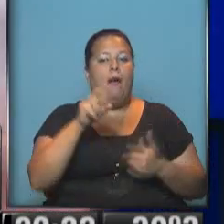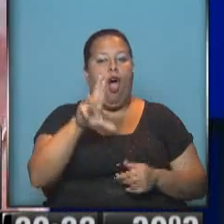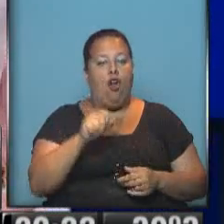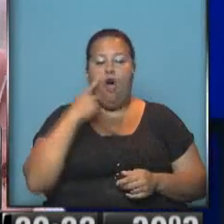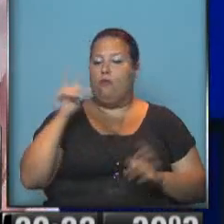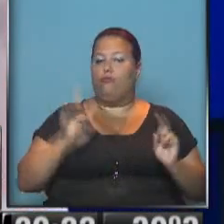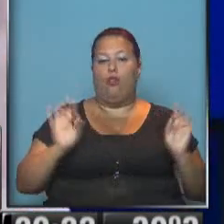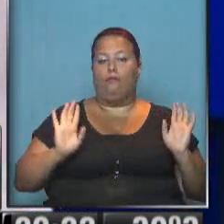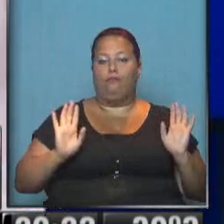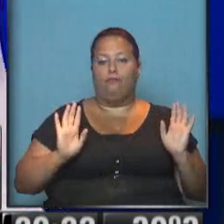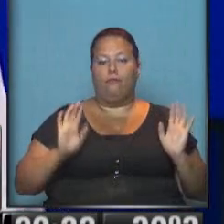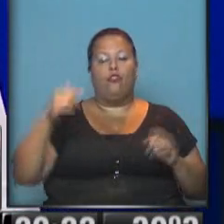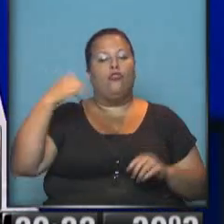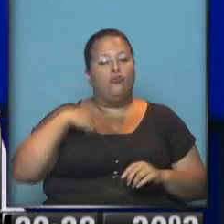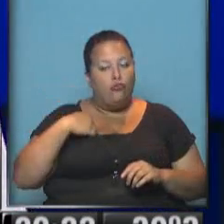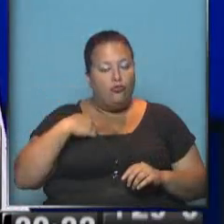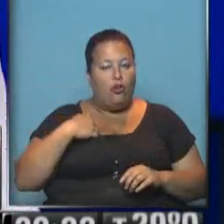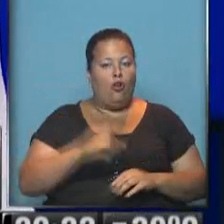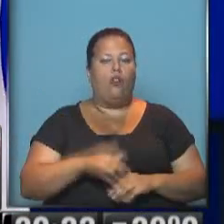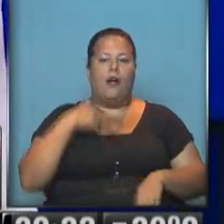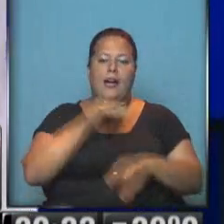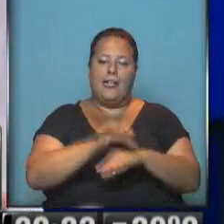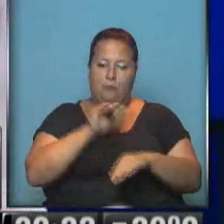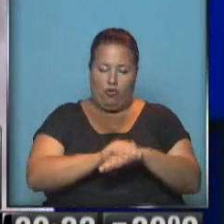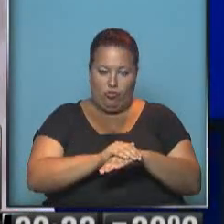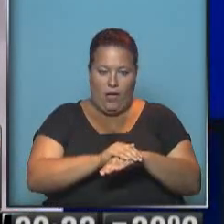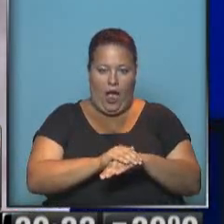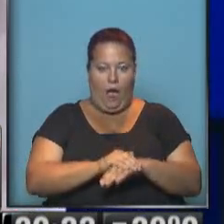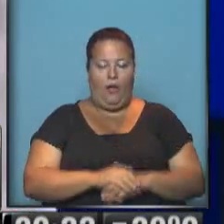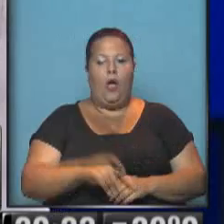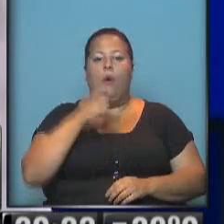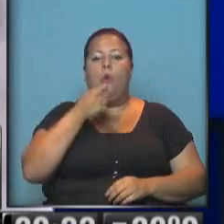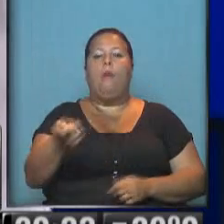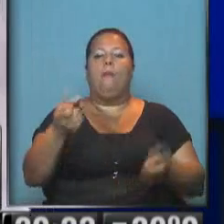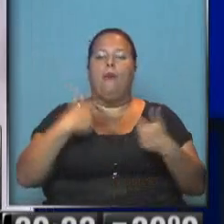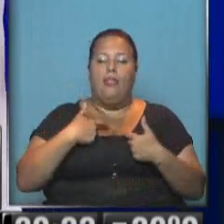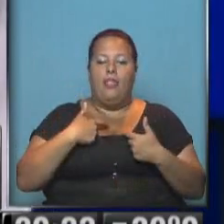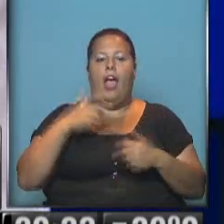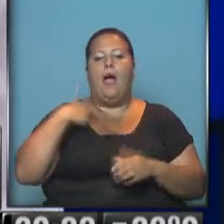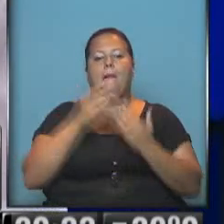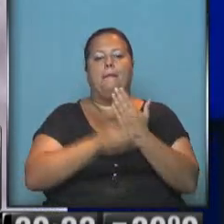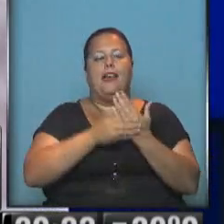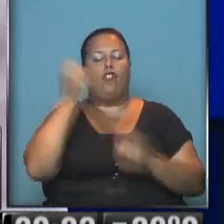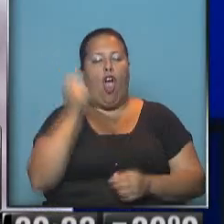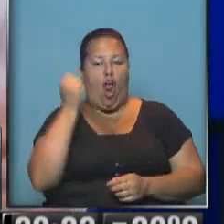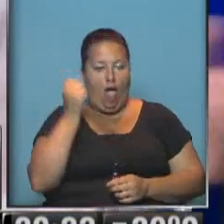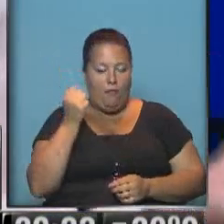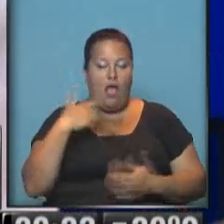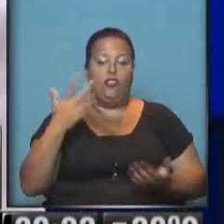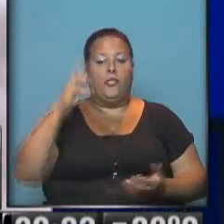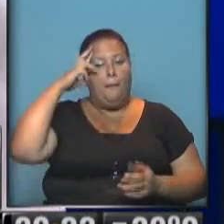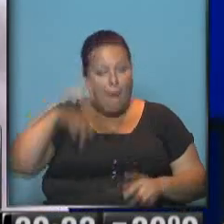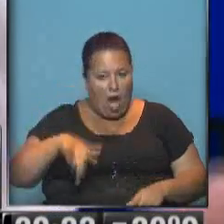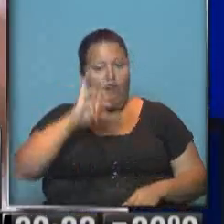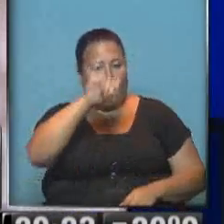Helvar le dice, no, yo me hago cargo si usted me deja ser ministro de Economía. Entonces, Perón le dijo